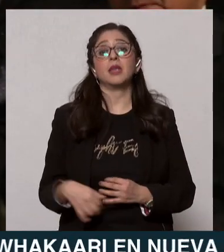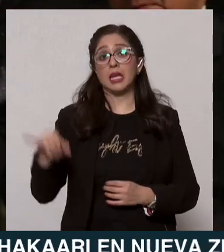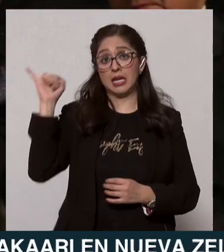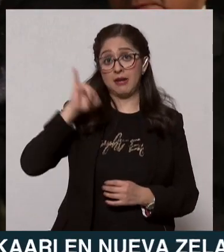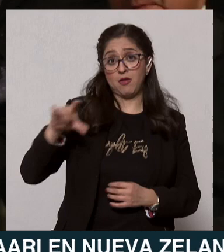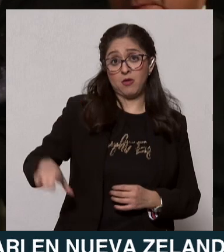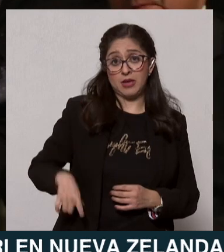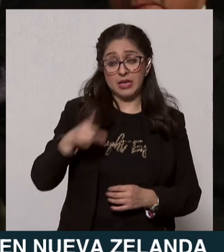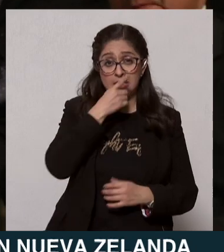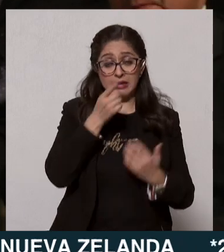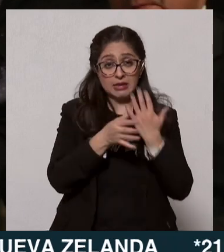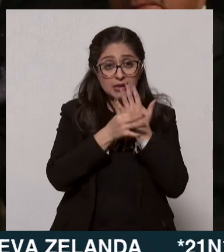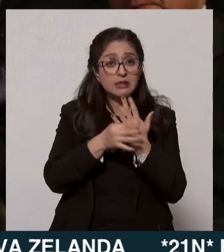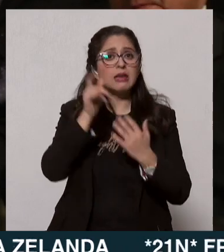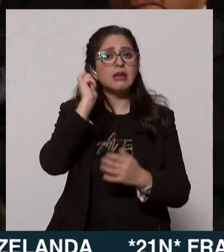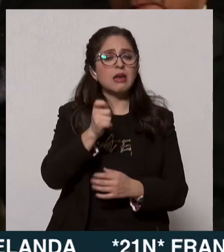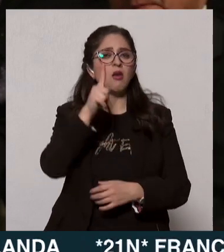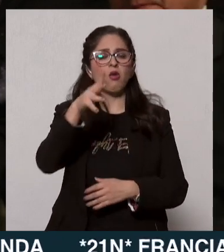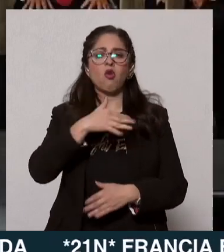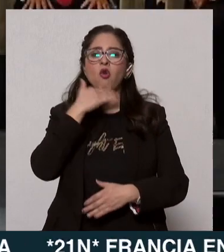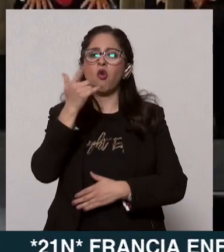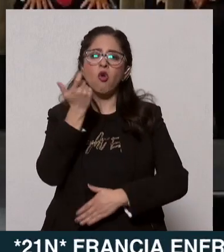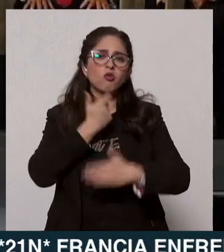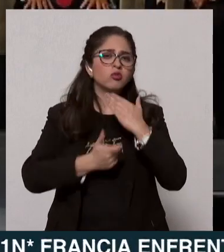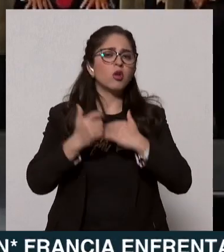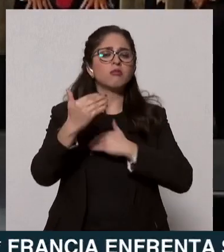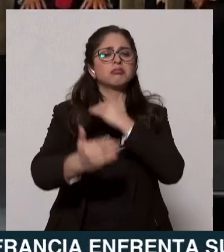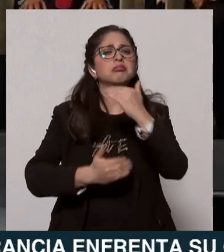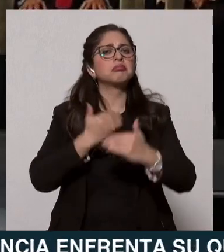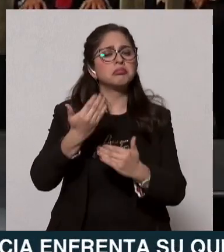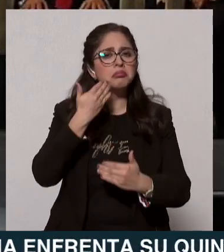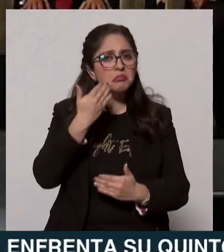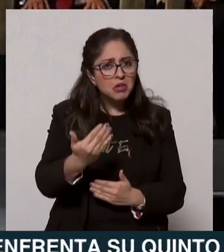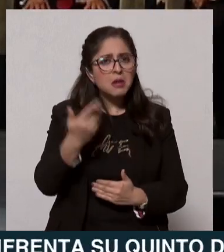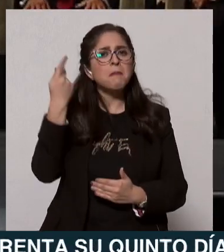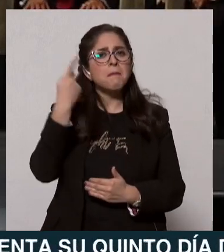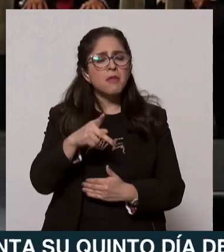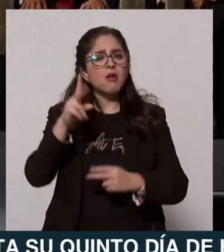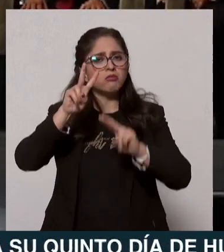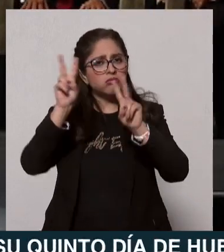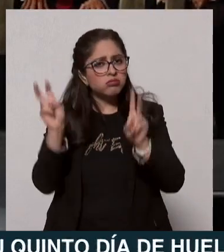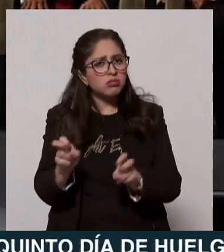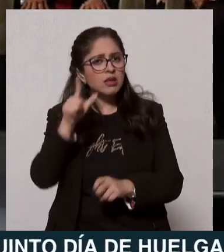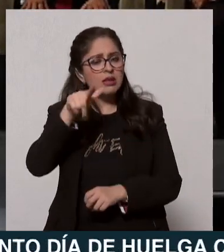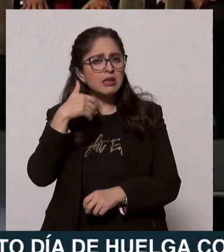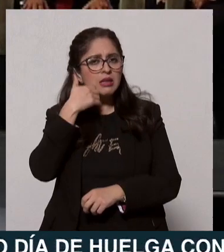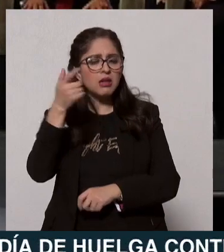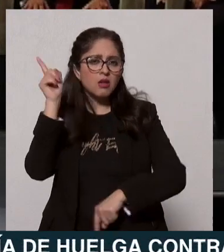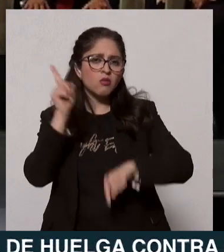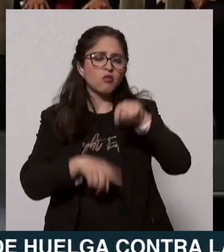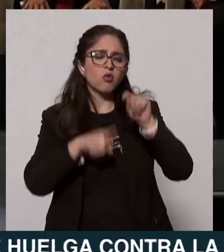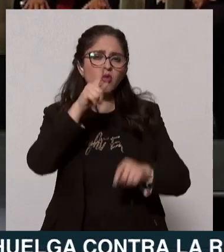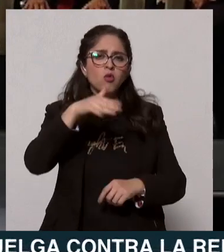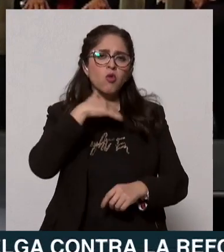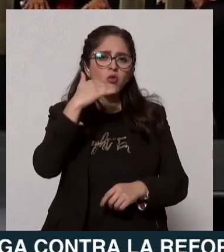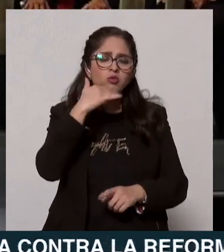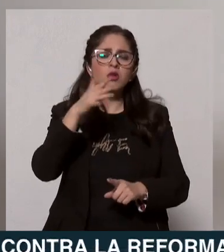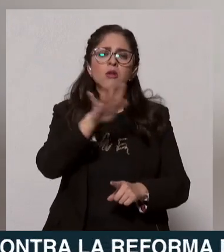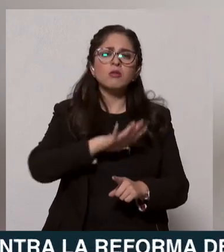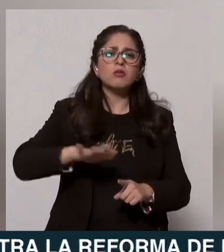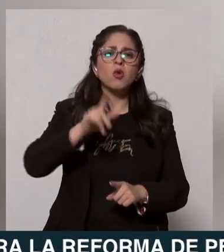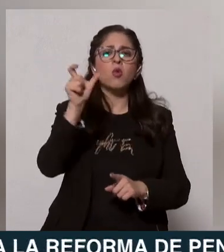también que la lucha contra la corrupción ha sido uno de los avances. En relación a esto, apuntó que se combate a la corrupción en el ámbito